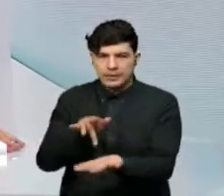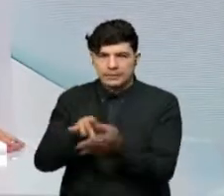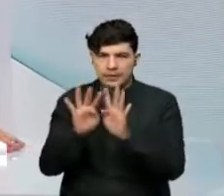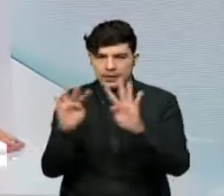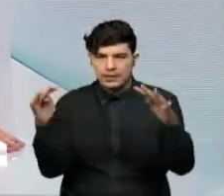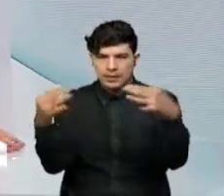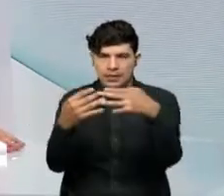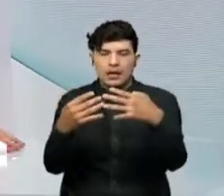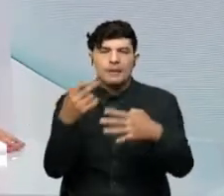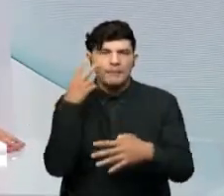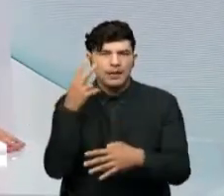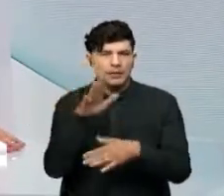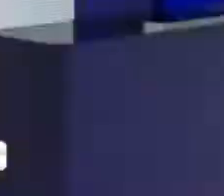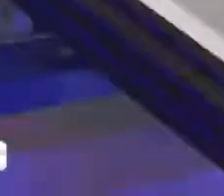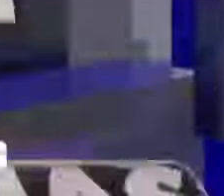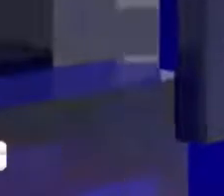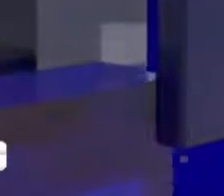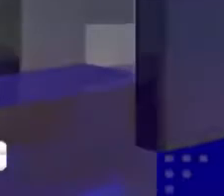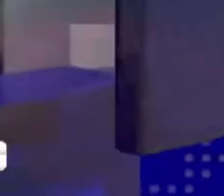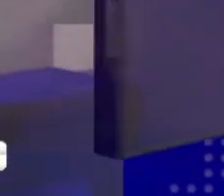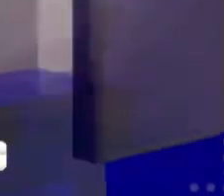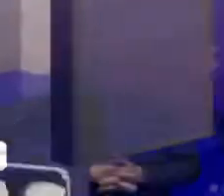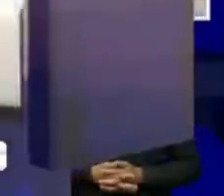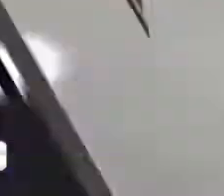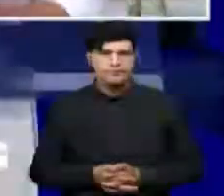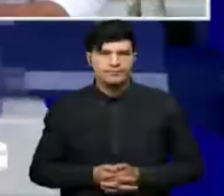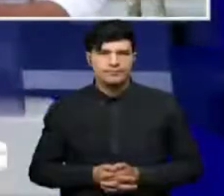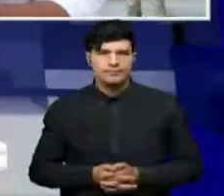dirigencia política con respecto a este tema